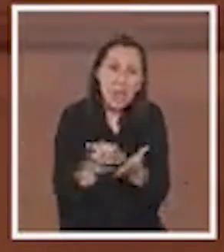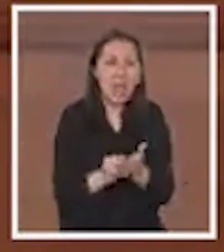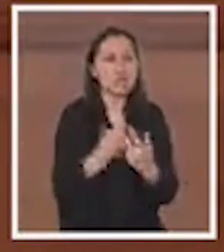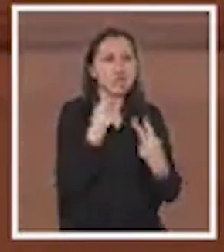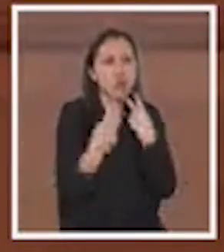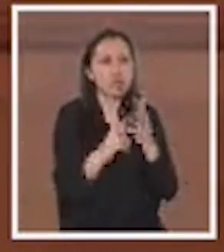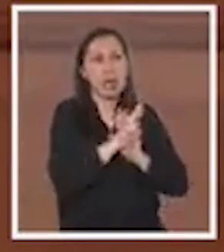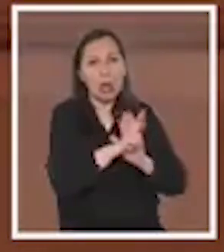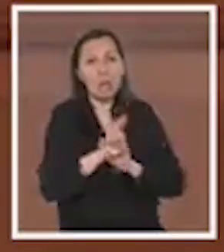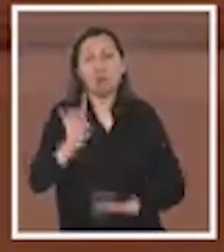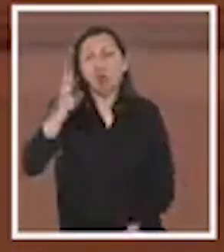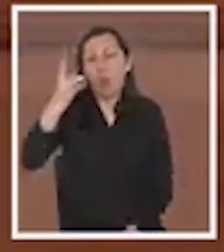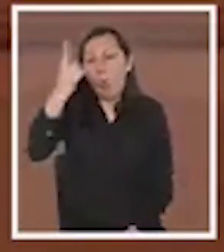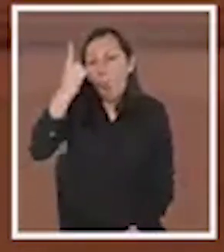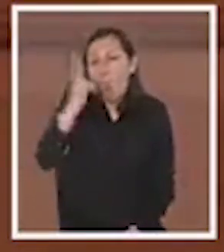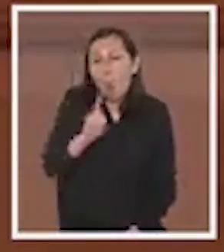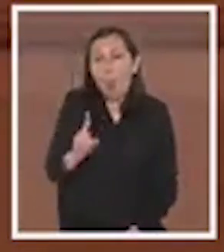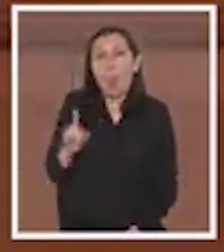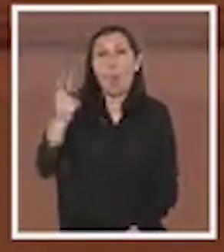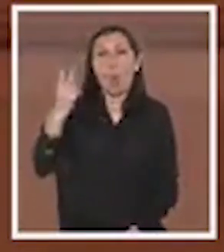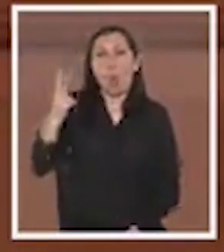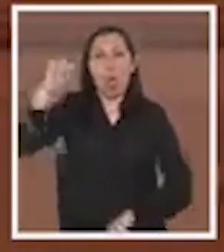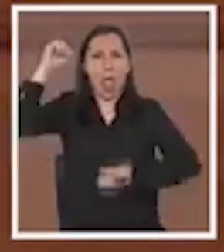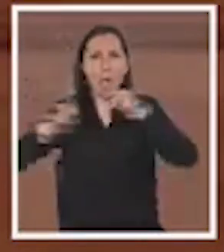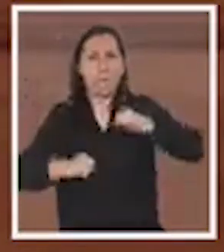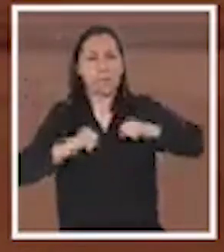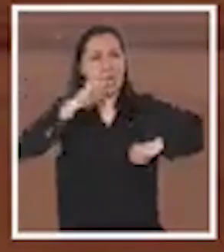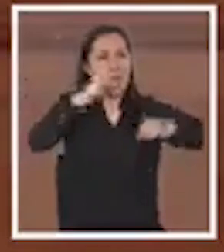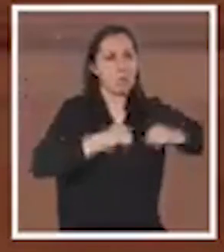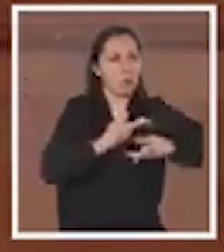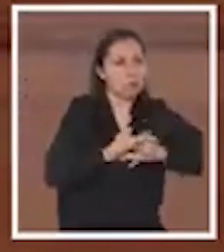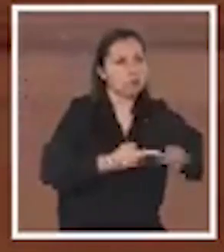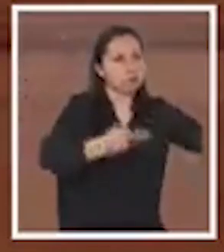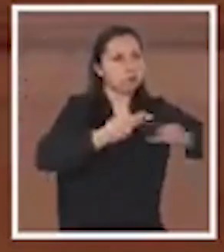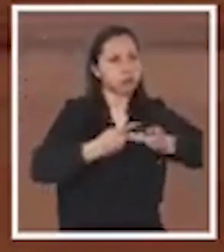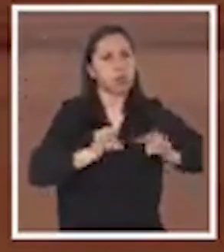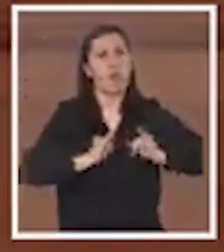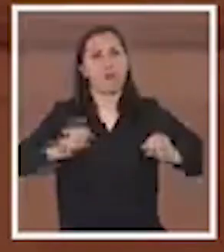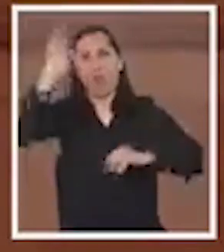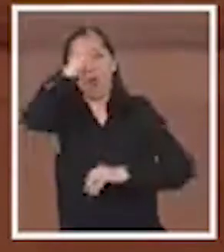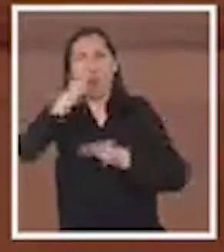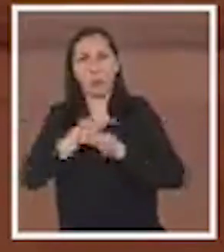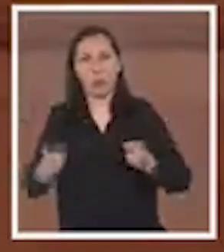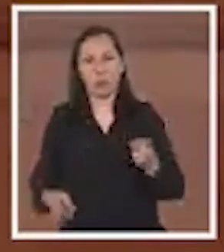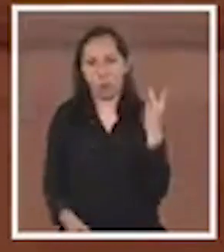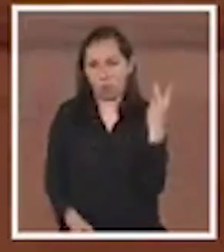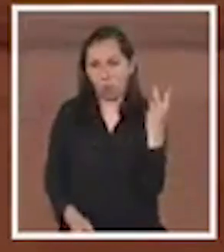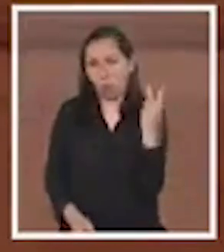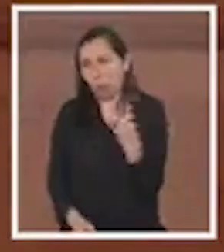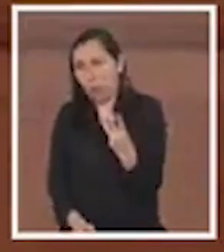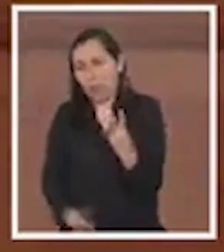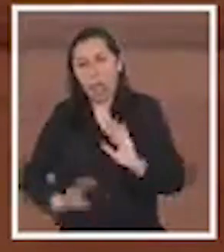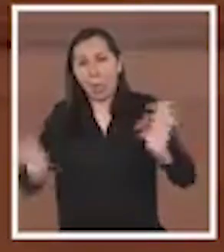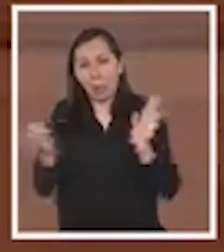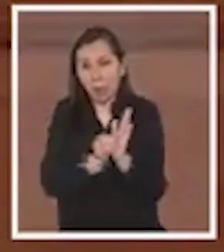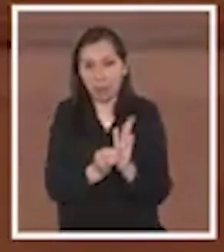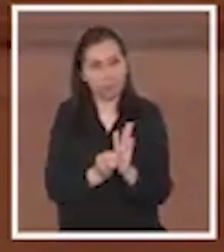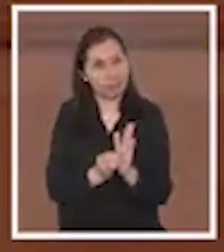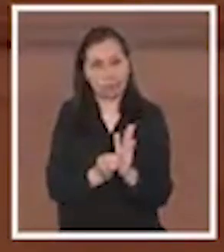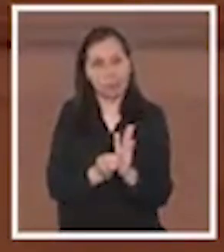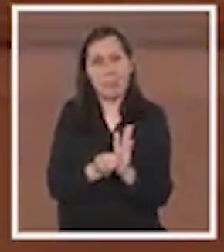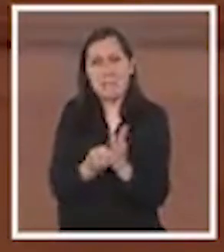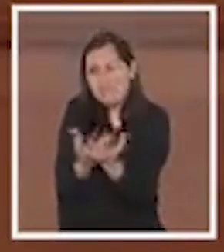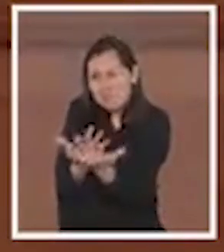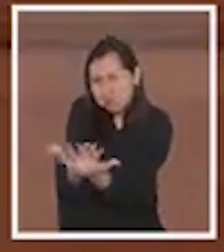voces, que no sean solamente dos grandes empresas las que monopolizan la opinión pública, dos o tres, sino que haya